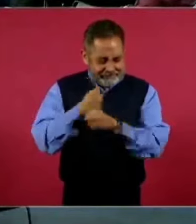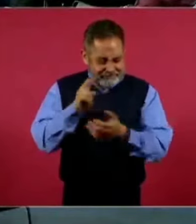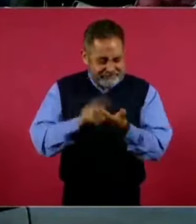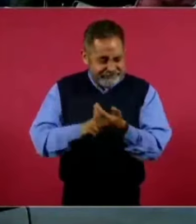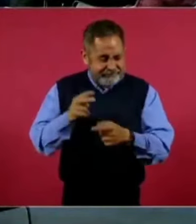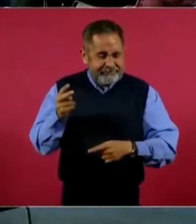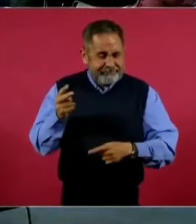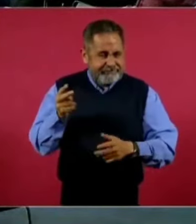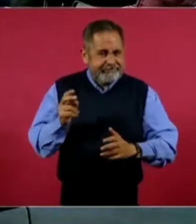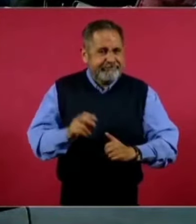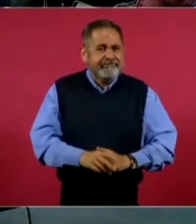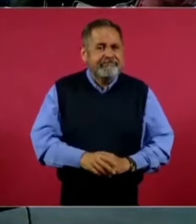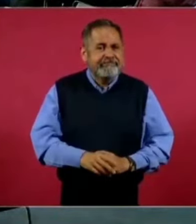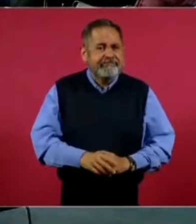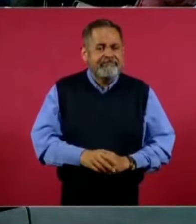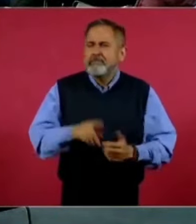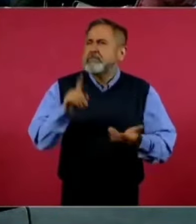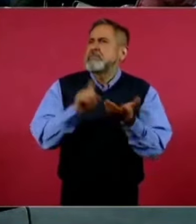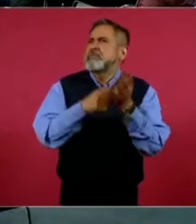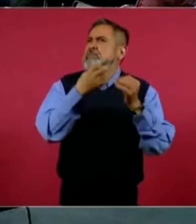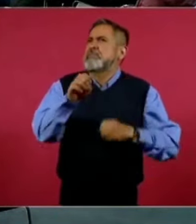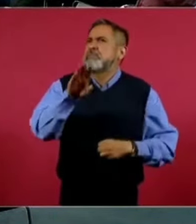2000 de